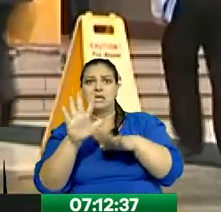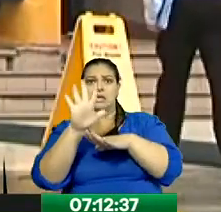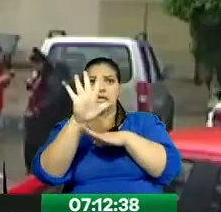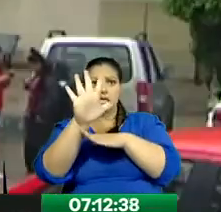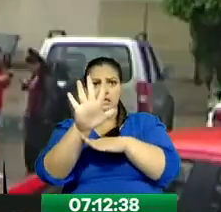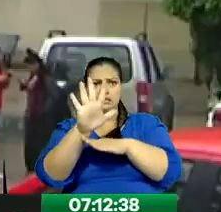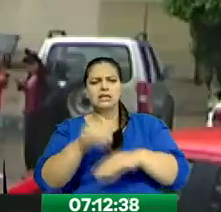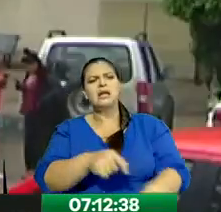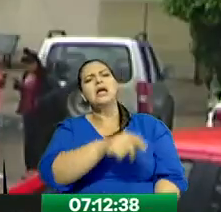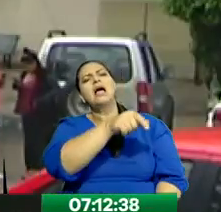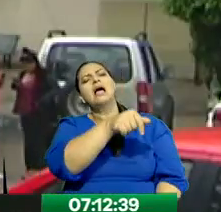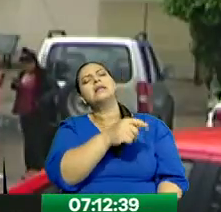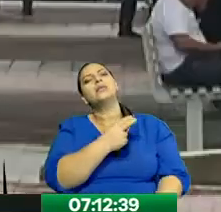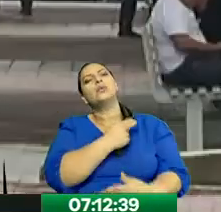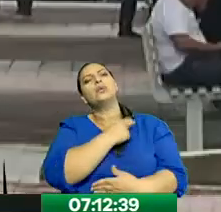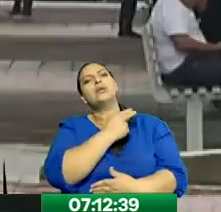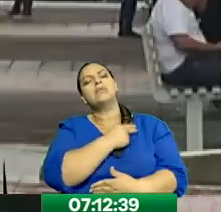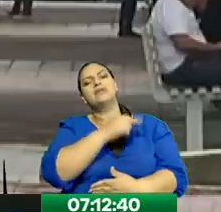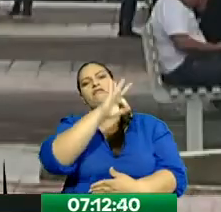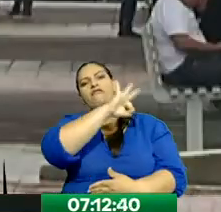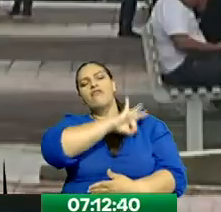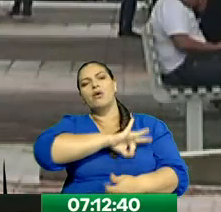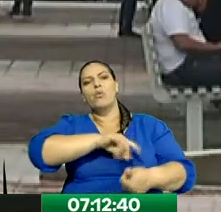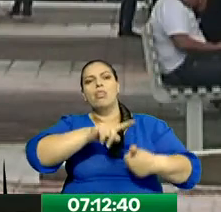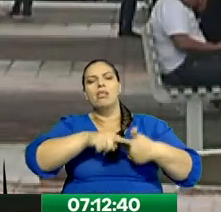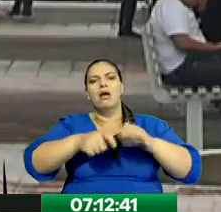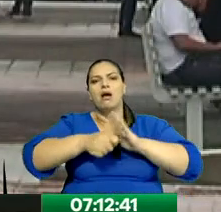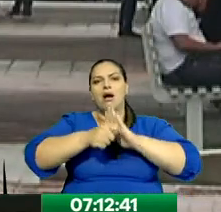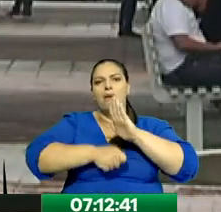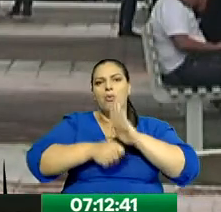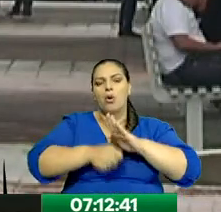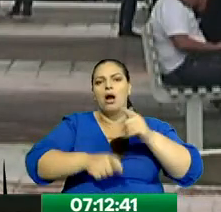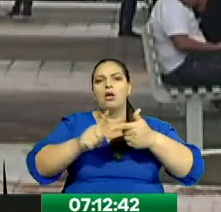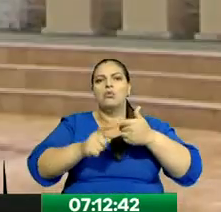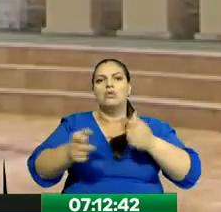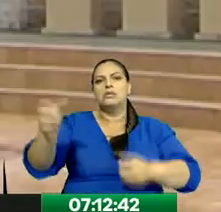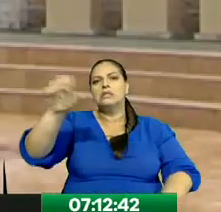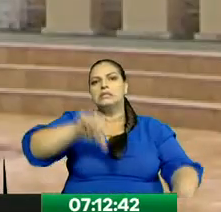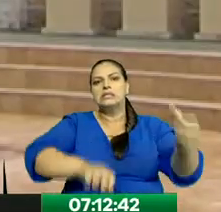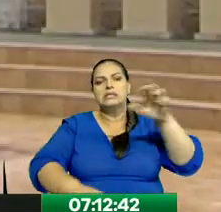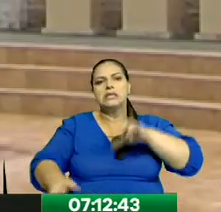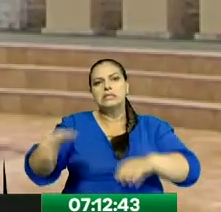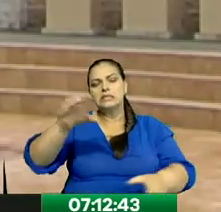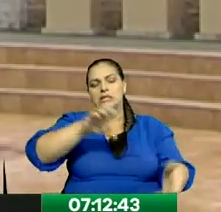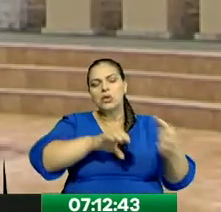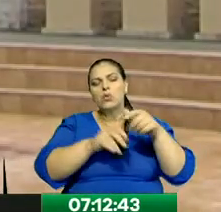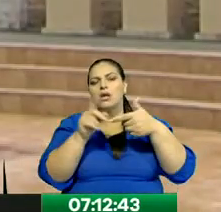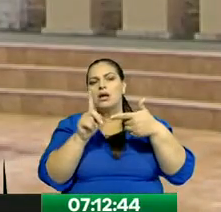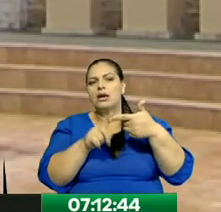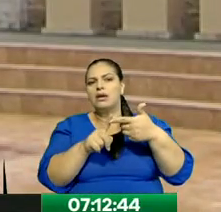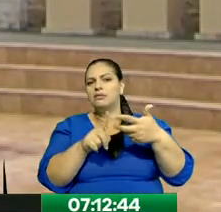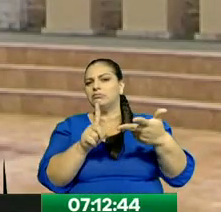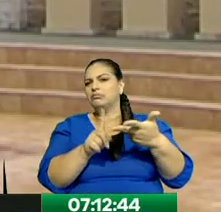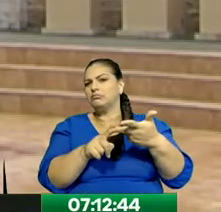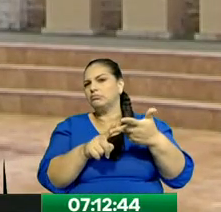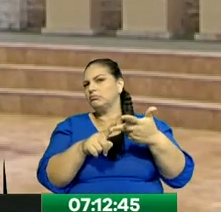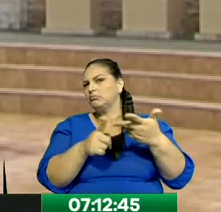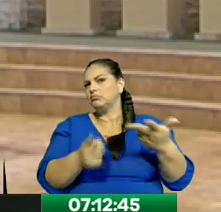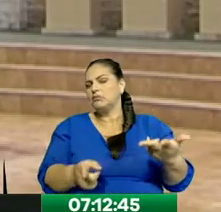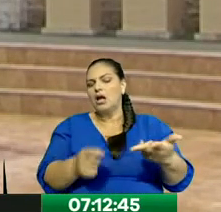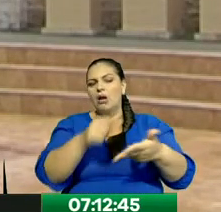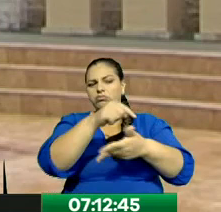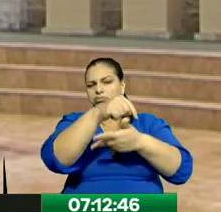jurisprudencia, ciencias naturales, filosofía, la plazoleta y otras, donde la obra se queda pequeña en relación al